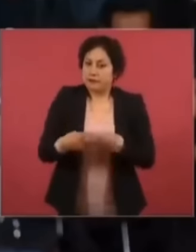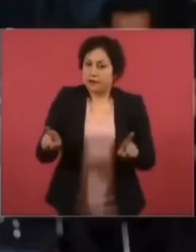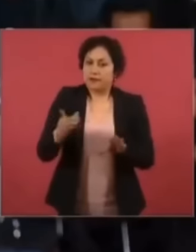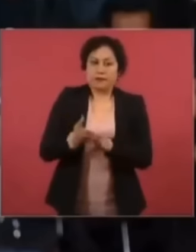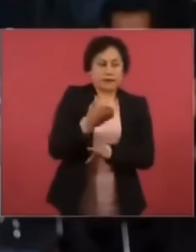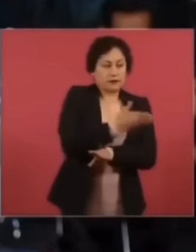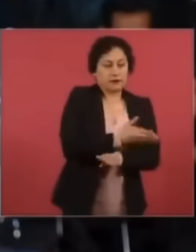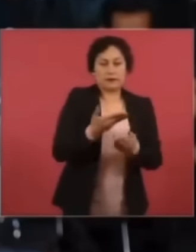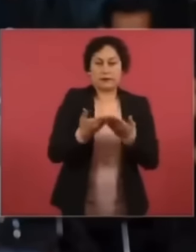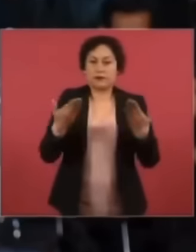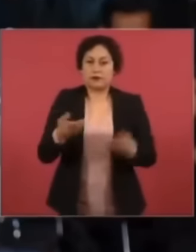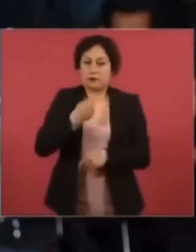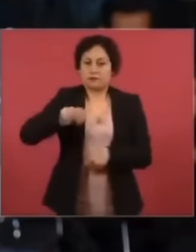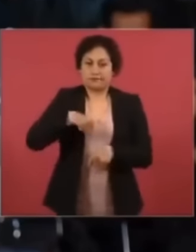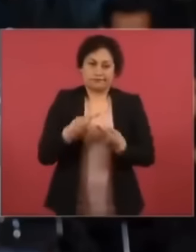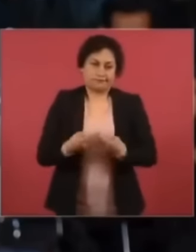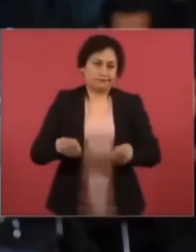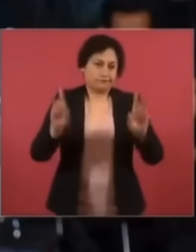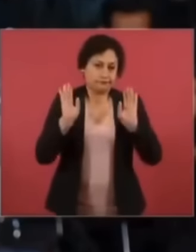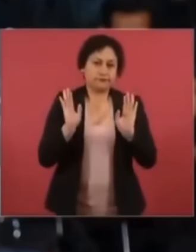homicidios por año.